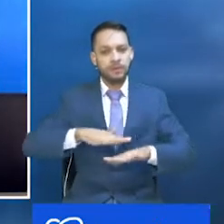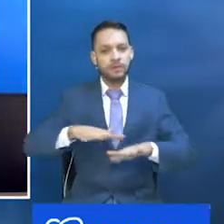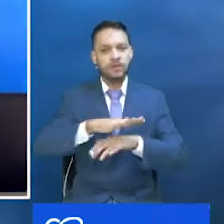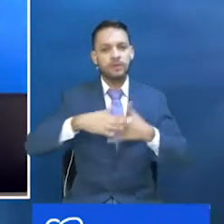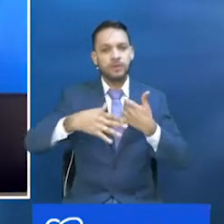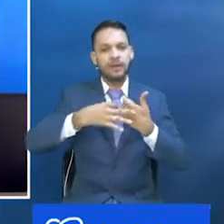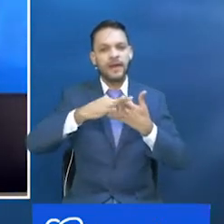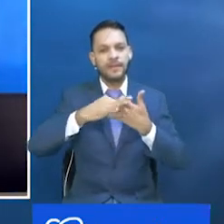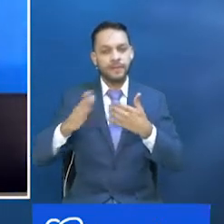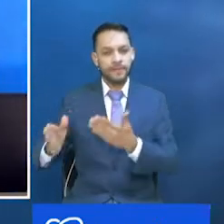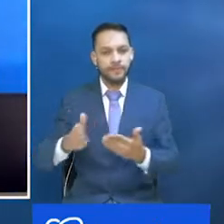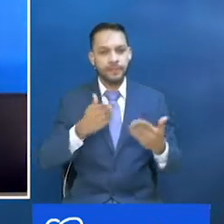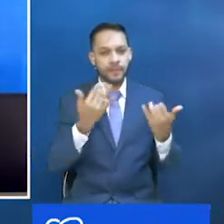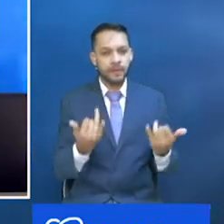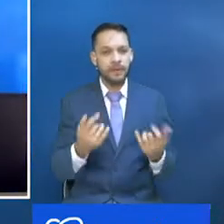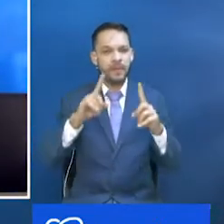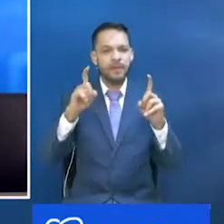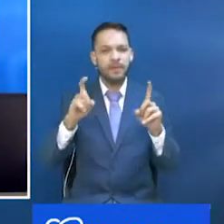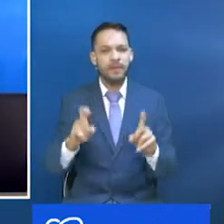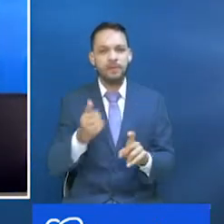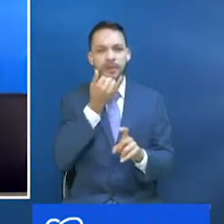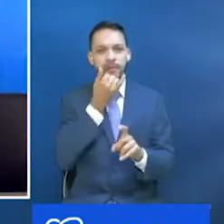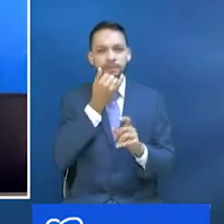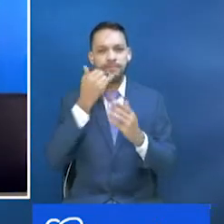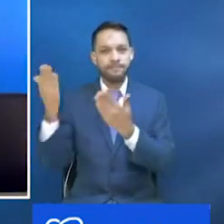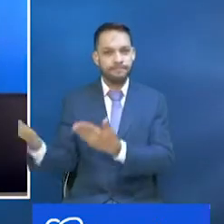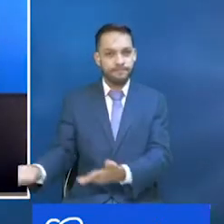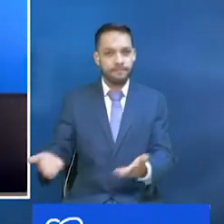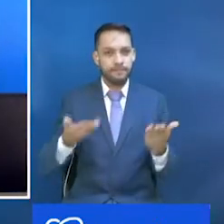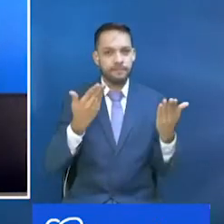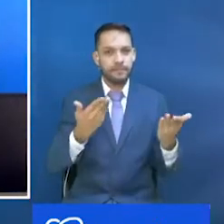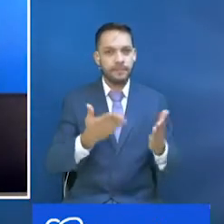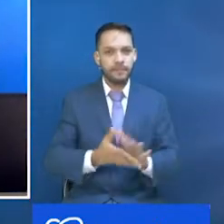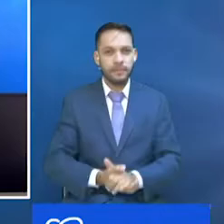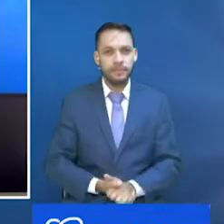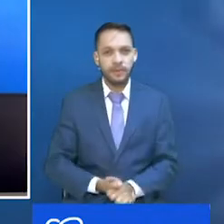continuación les presentamos nuestros titulares sean todos bienvenidos